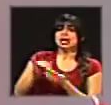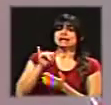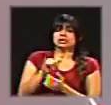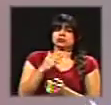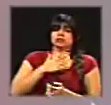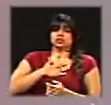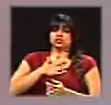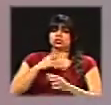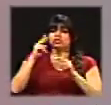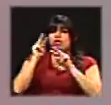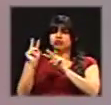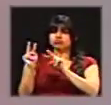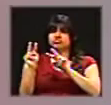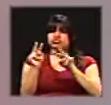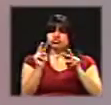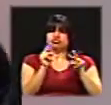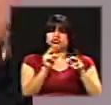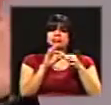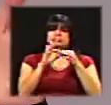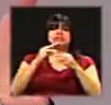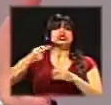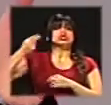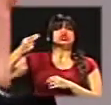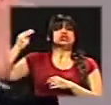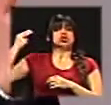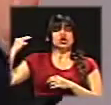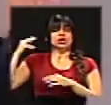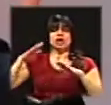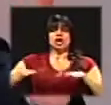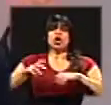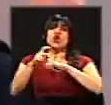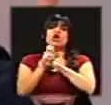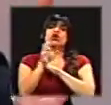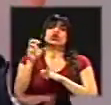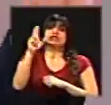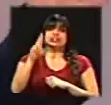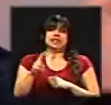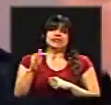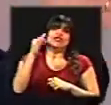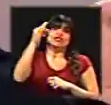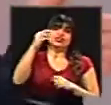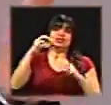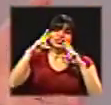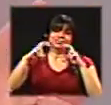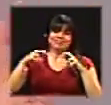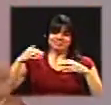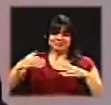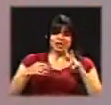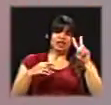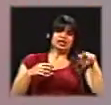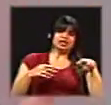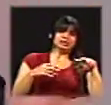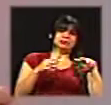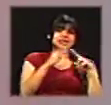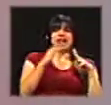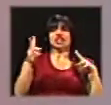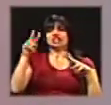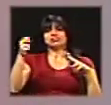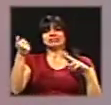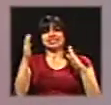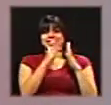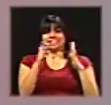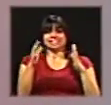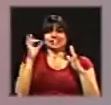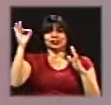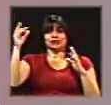estoy viendo en términos históricos cuando en algún momento Costa Rica se ha analizado en estos periodos durante el 2000 a 2015,